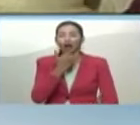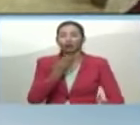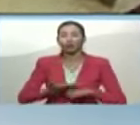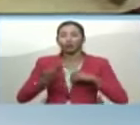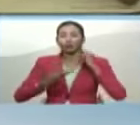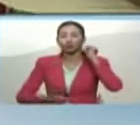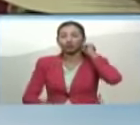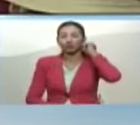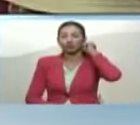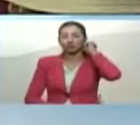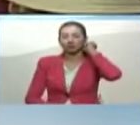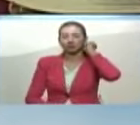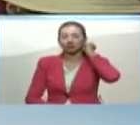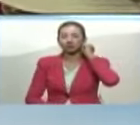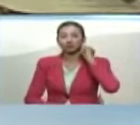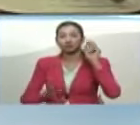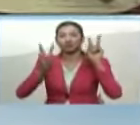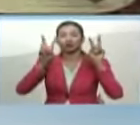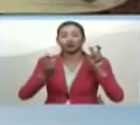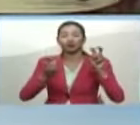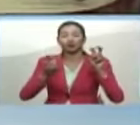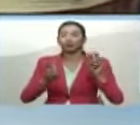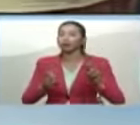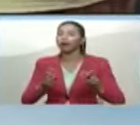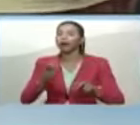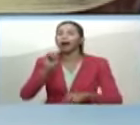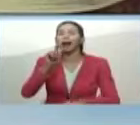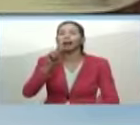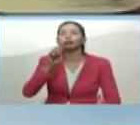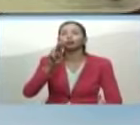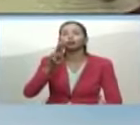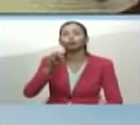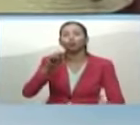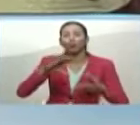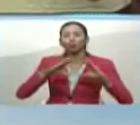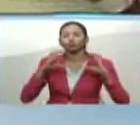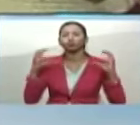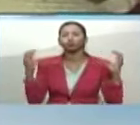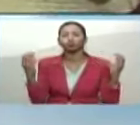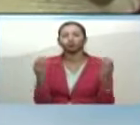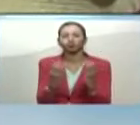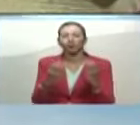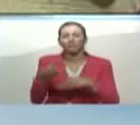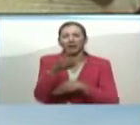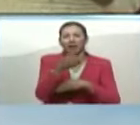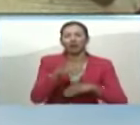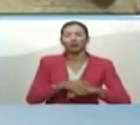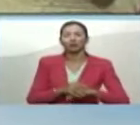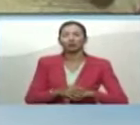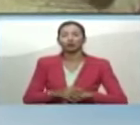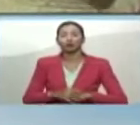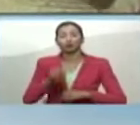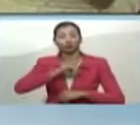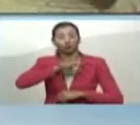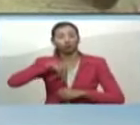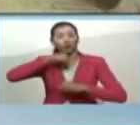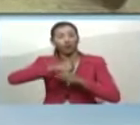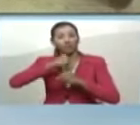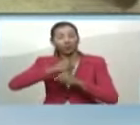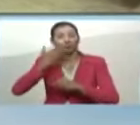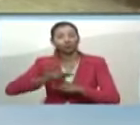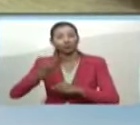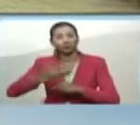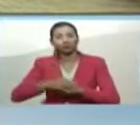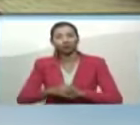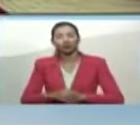importantísimo para el país, que es el tema atún. Este Consejo Presidencial ha hecho un trabajo sumamente importante para el